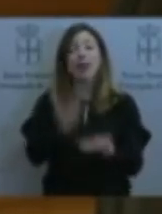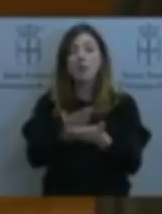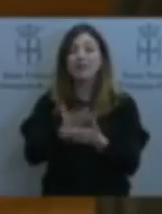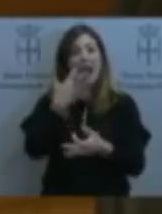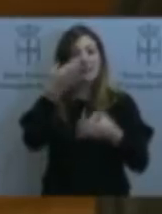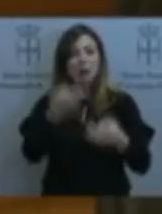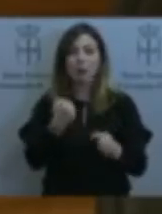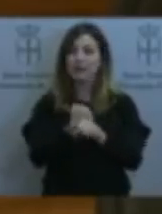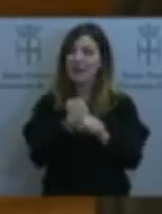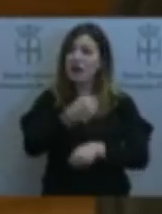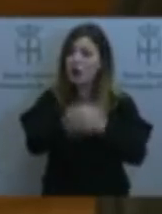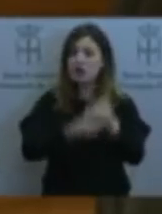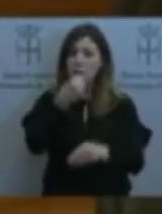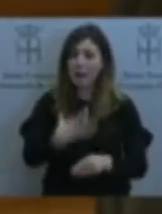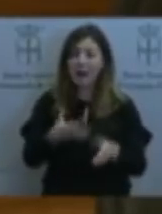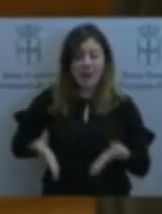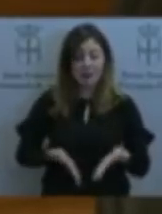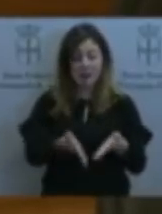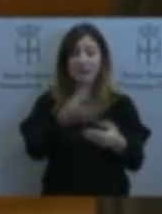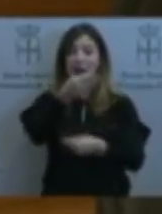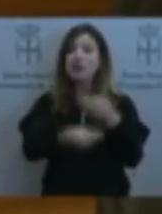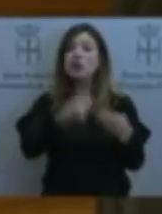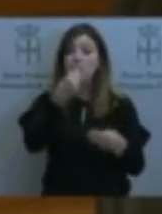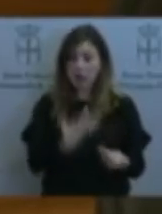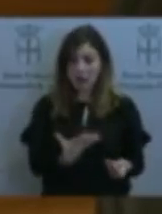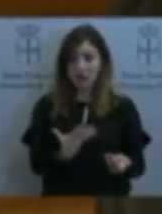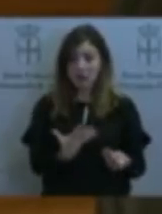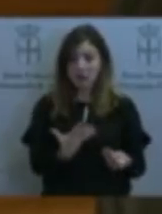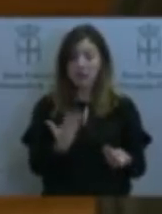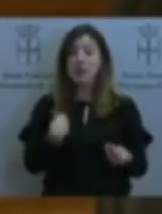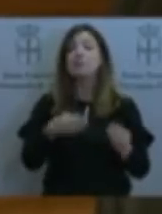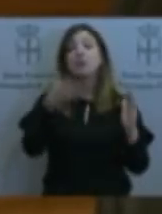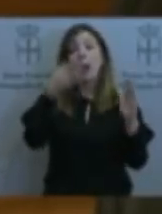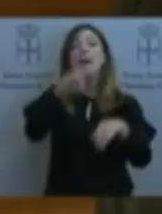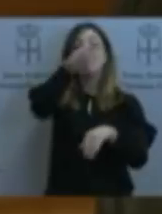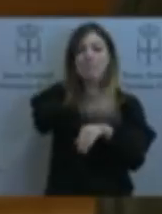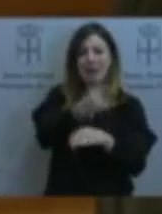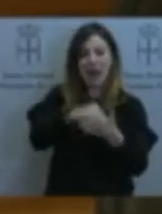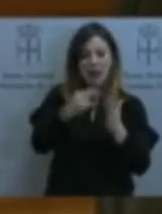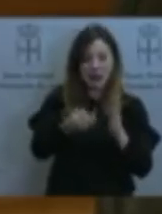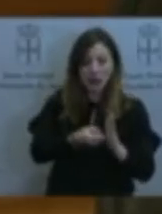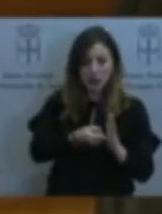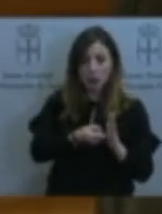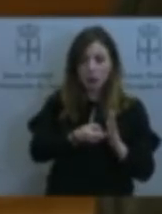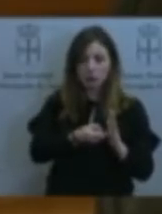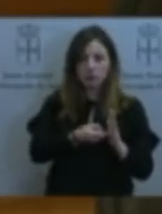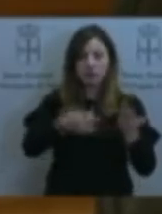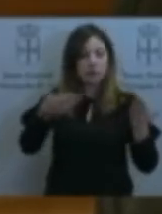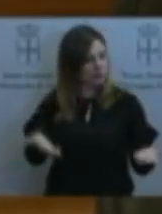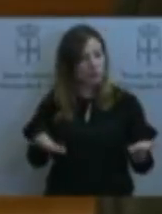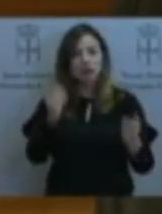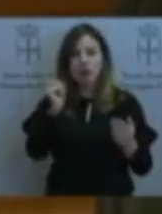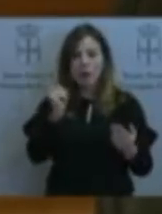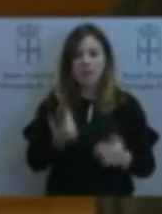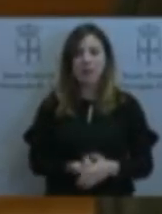carretera se ha hecho de acuerdo con las especificaciones técnicas que requiere y solamente a ojos sectarios, no sé